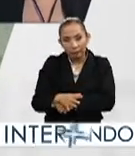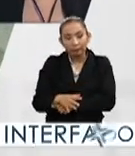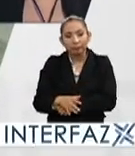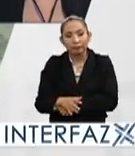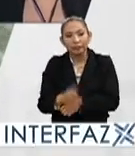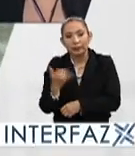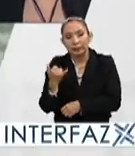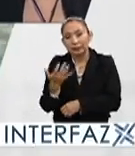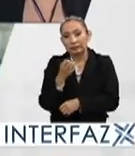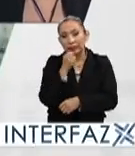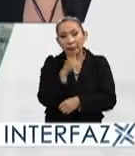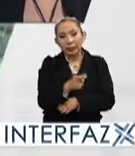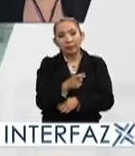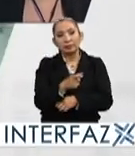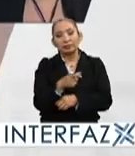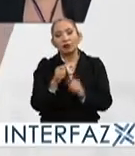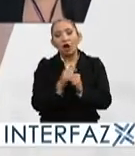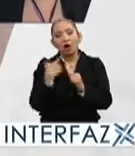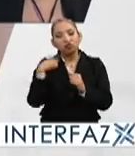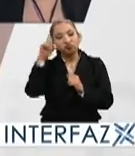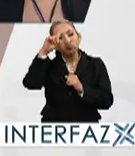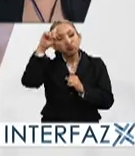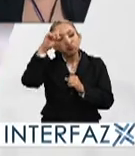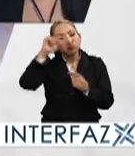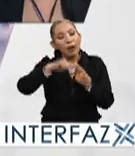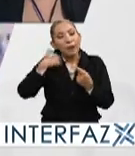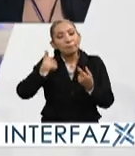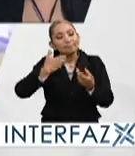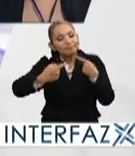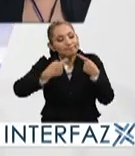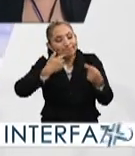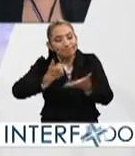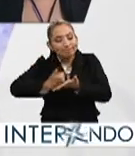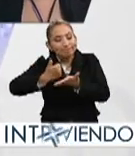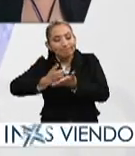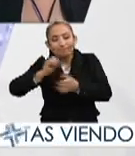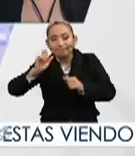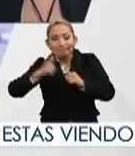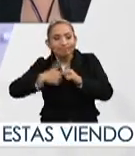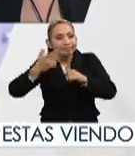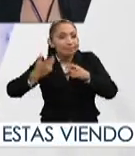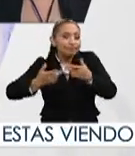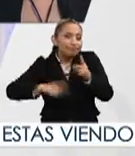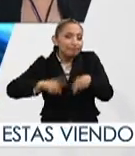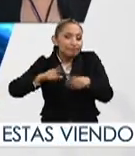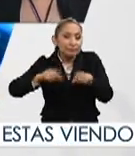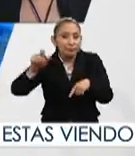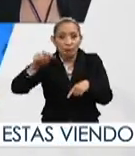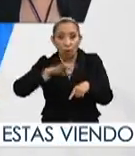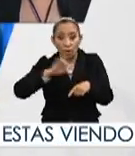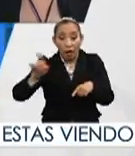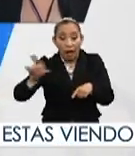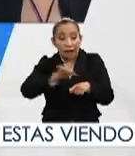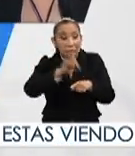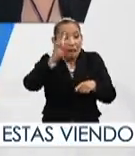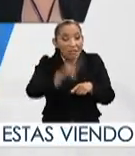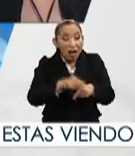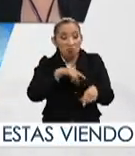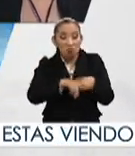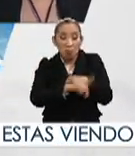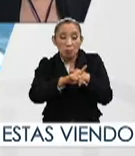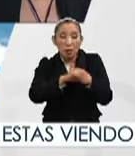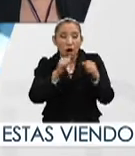y bueno, pues tiene que ver con la orientación y la gestión en algunos casos y cuando ya hay un conflicto, bueno,